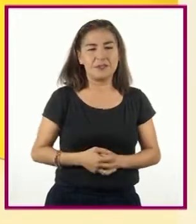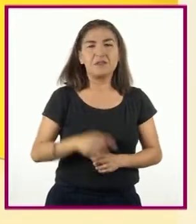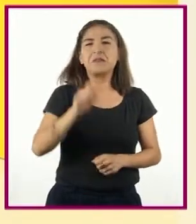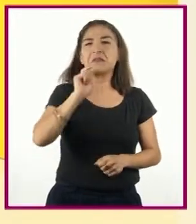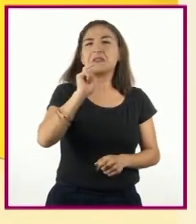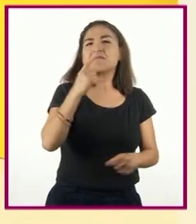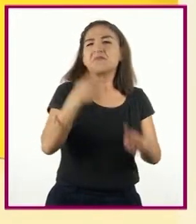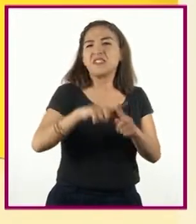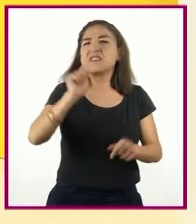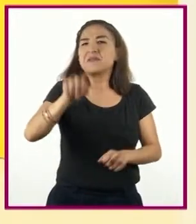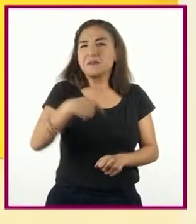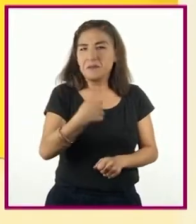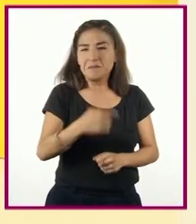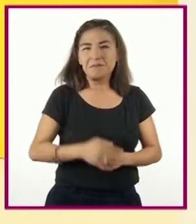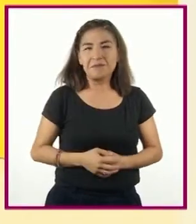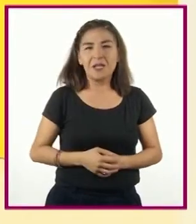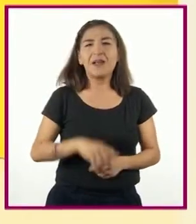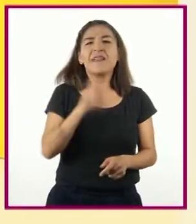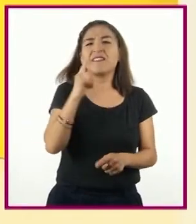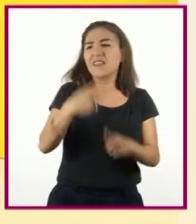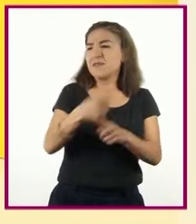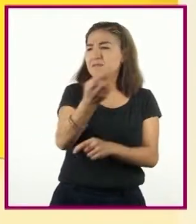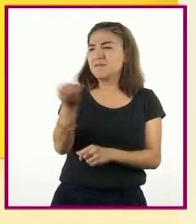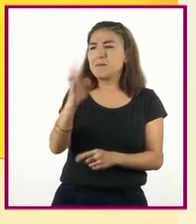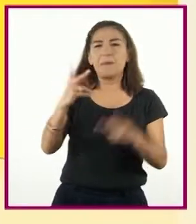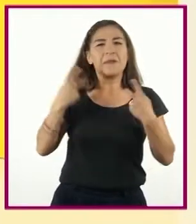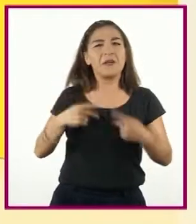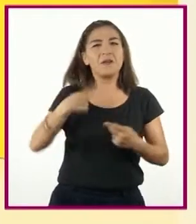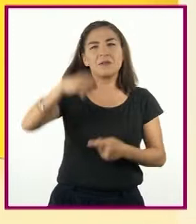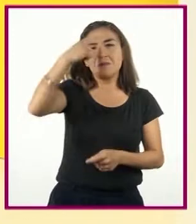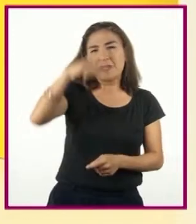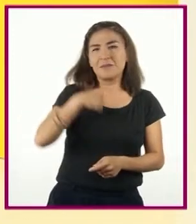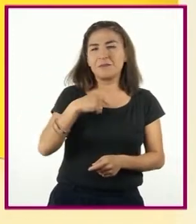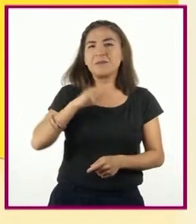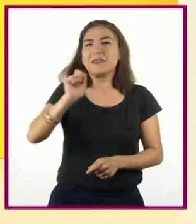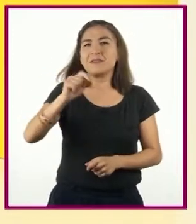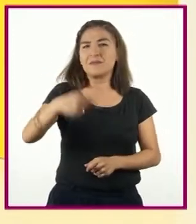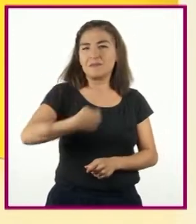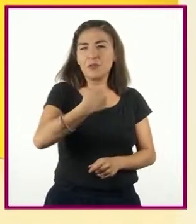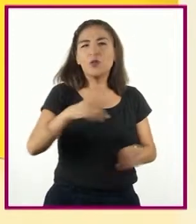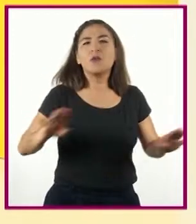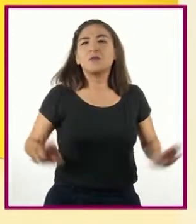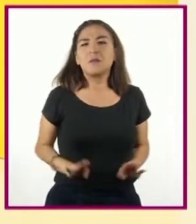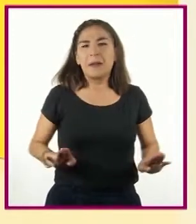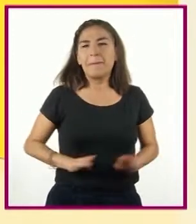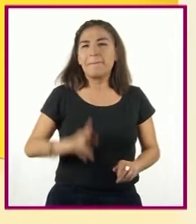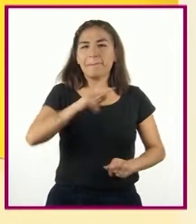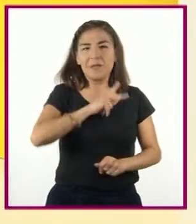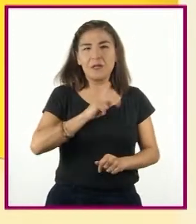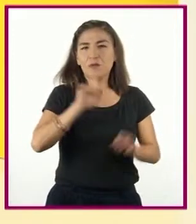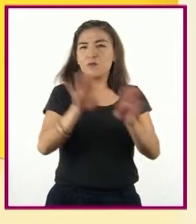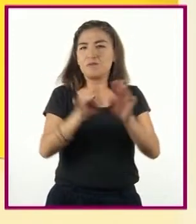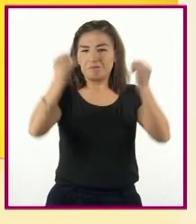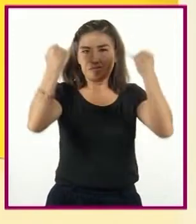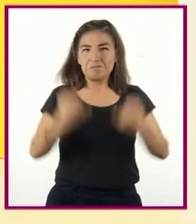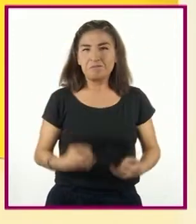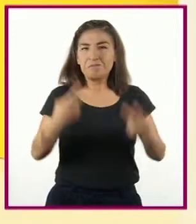soy? ¿Quiénes influyen en mí? ¿Qué características me definen como